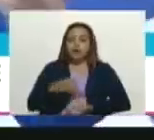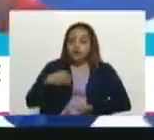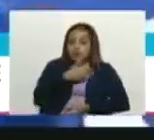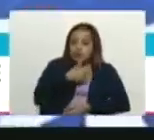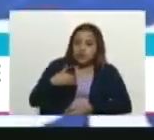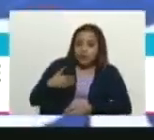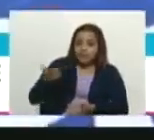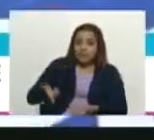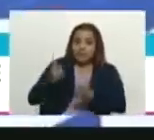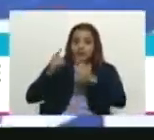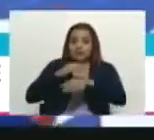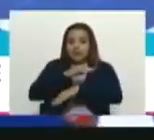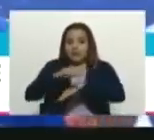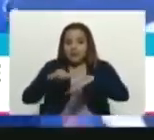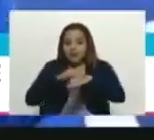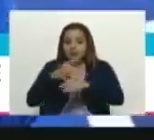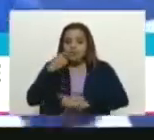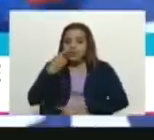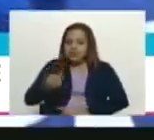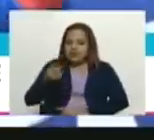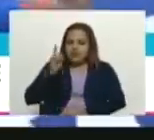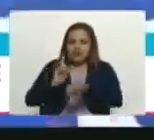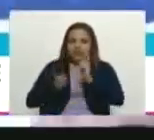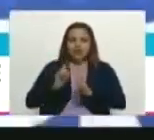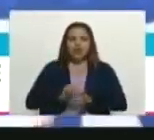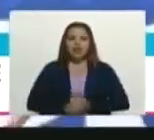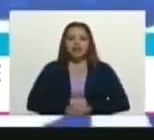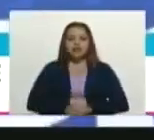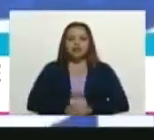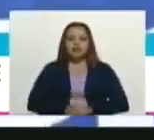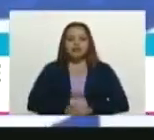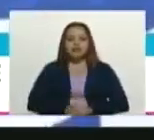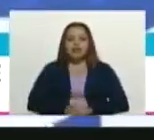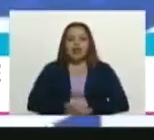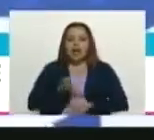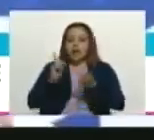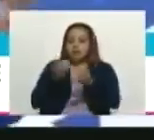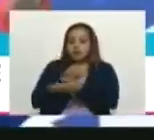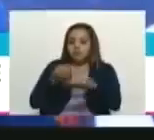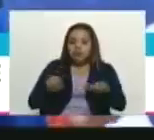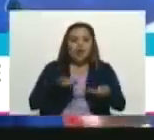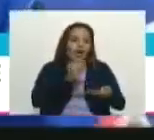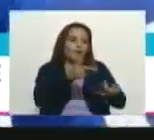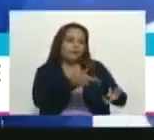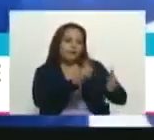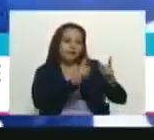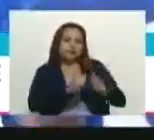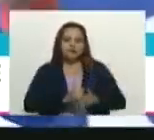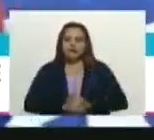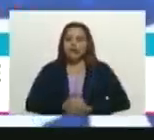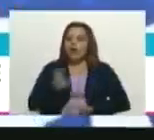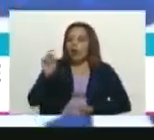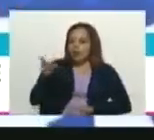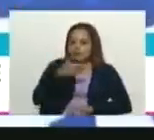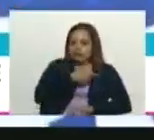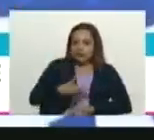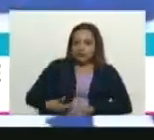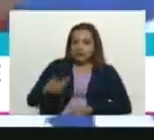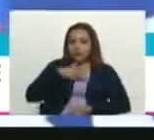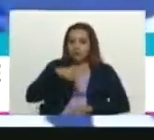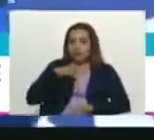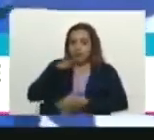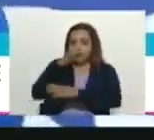lo permite, decir algo extraordinario. Está permitido. Mire, presidente, nosotros fuimos para